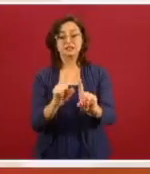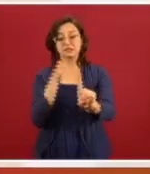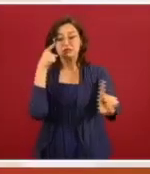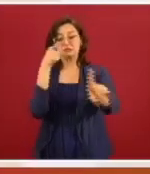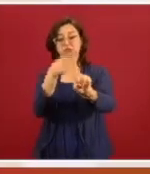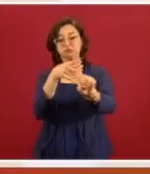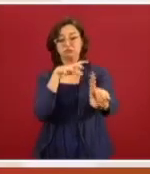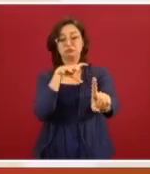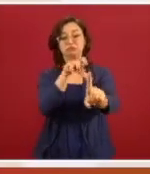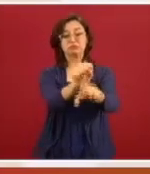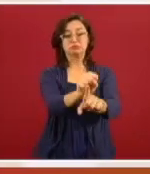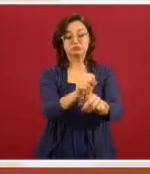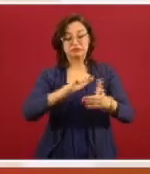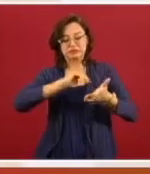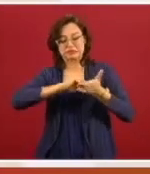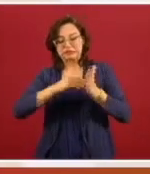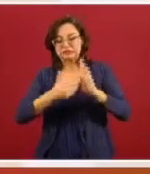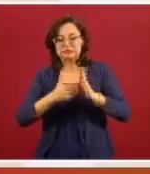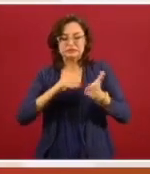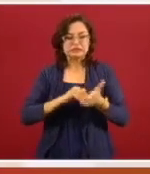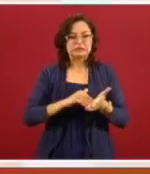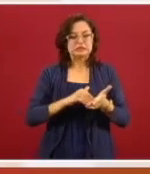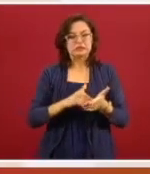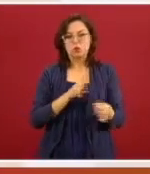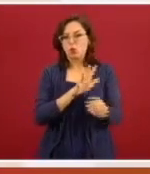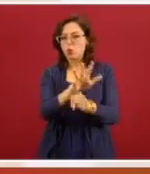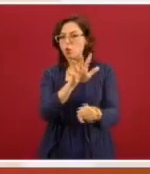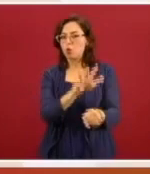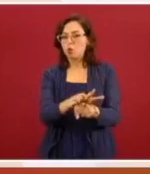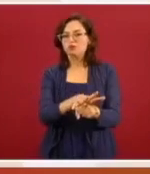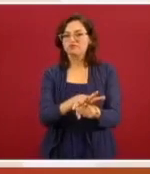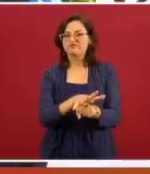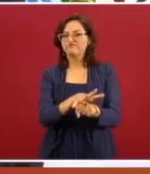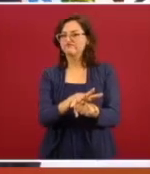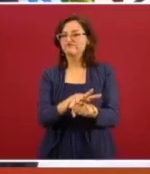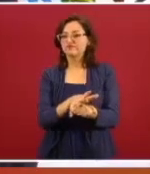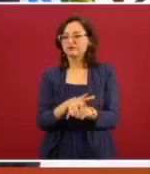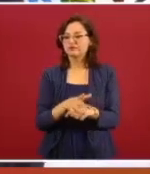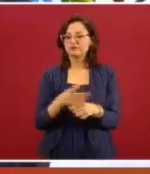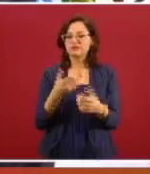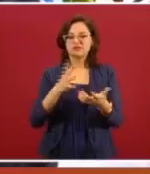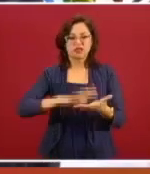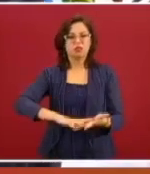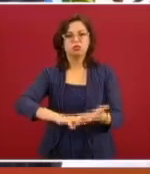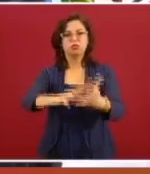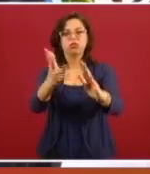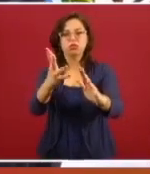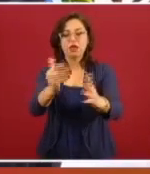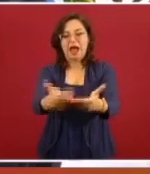se sustenta en atender las causas que originan la violencia,